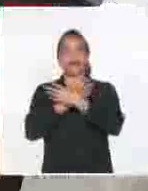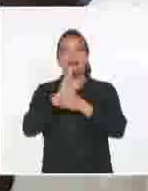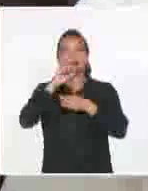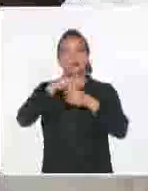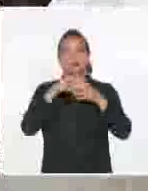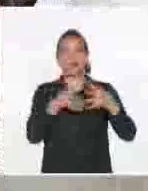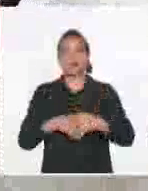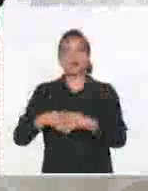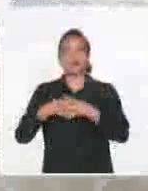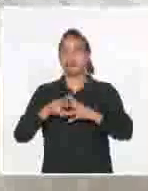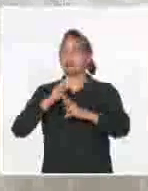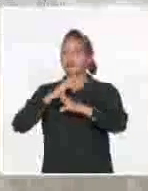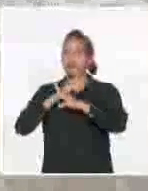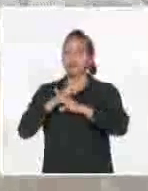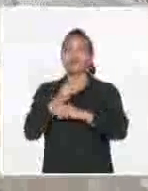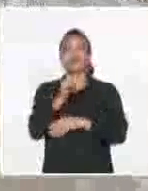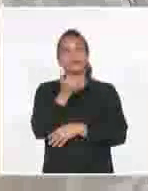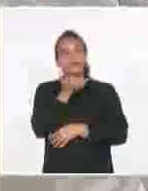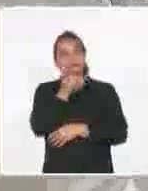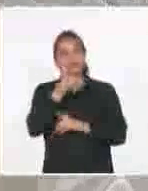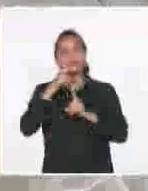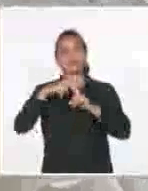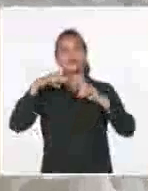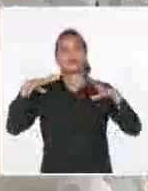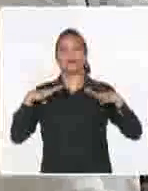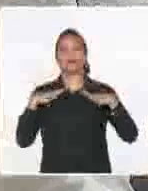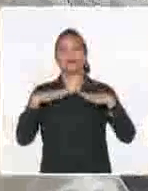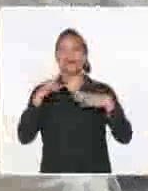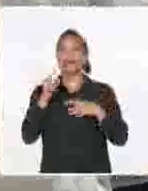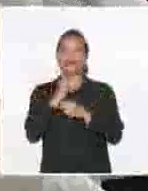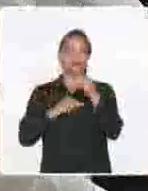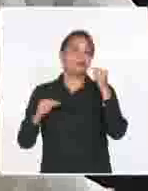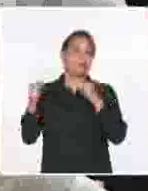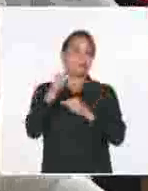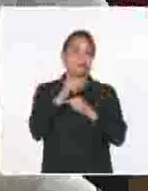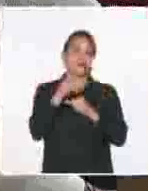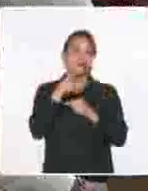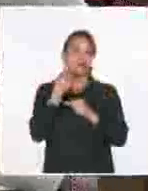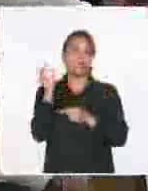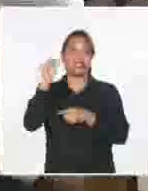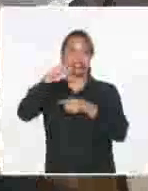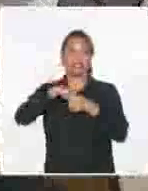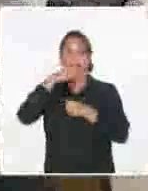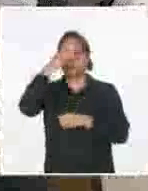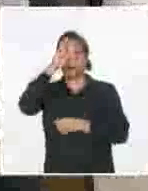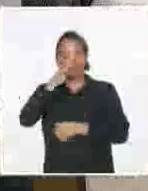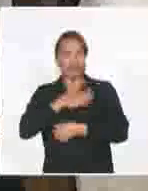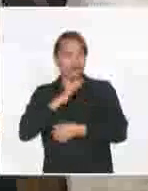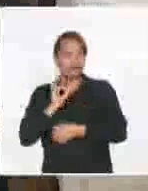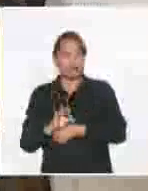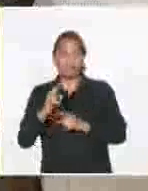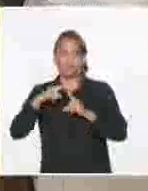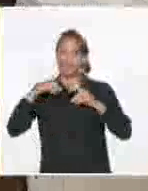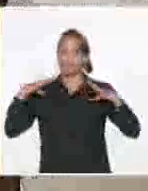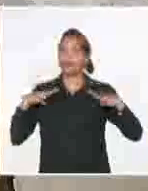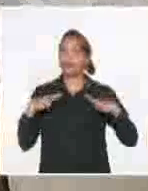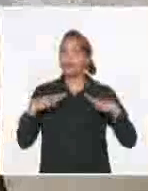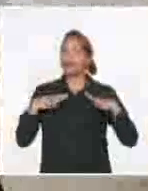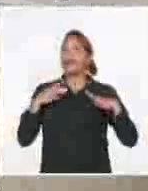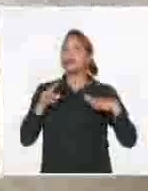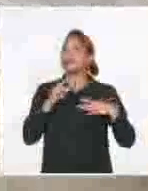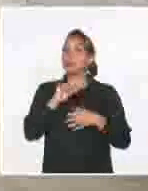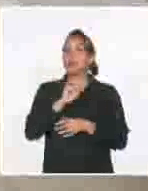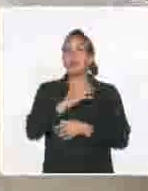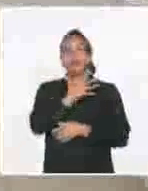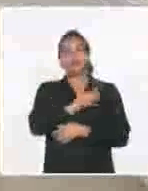afectado seriamente el turismo, que se sabe que es uno de los principales ingresos. Además de que el turismo está sufriendo los